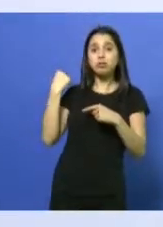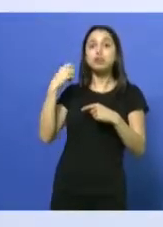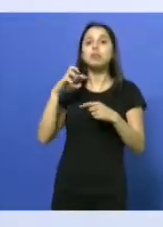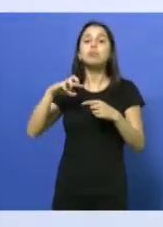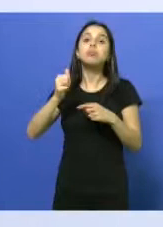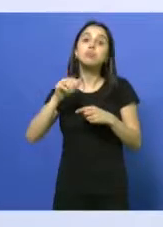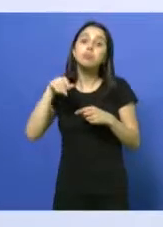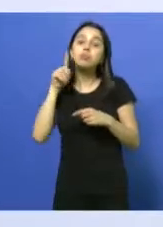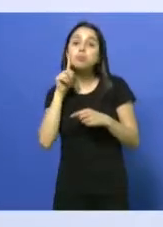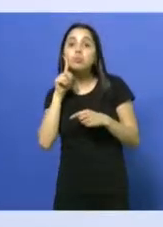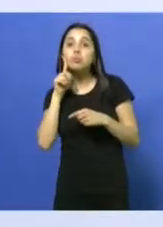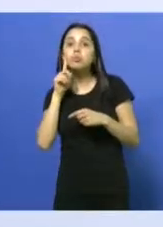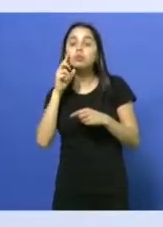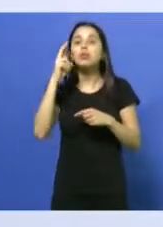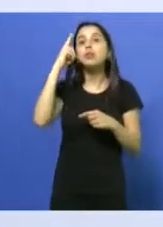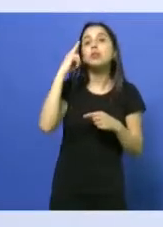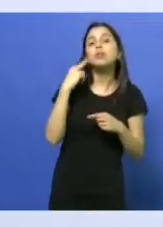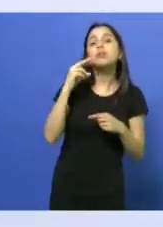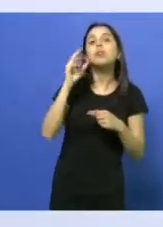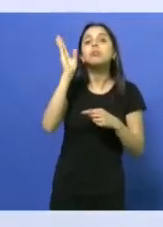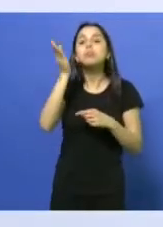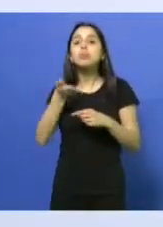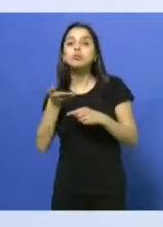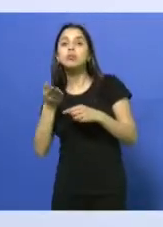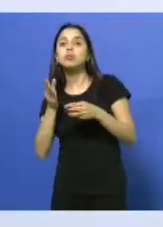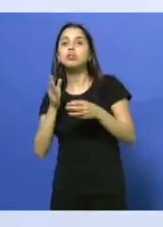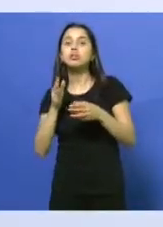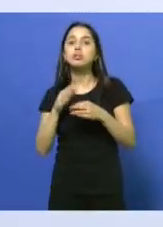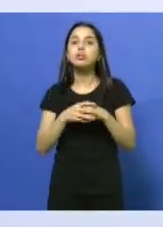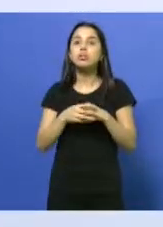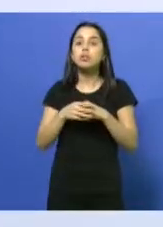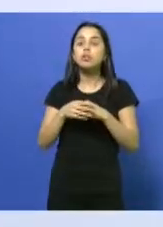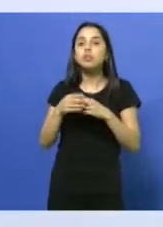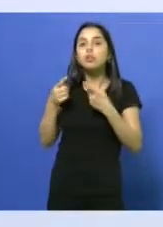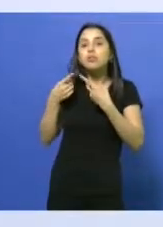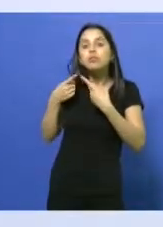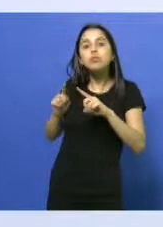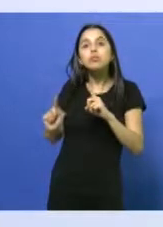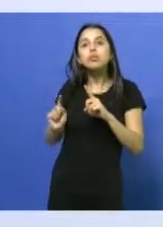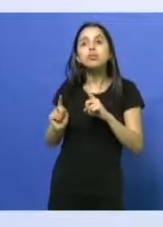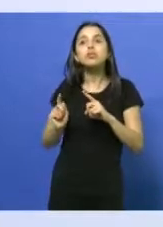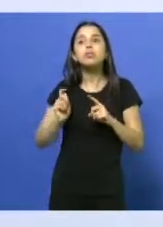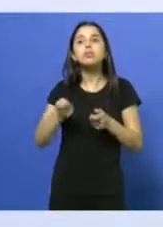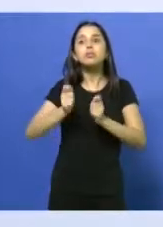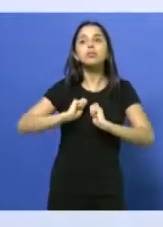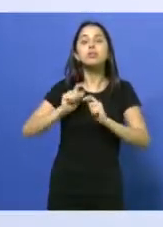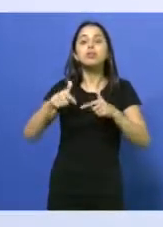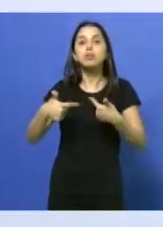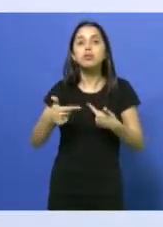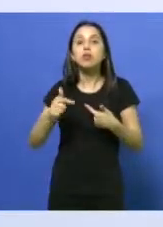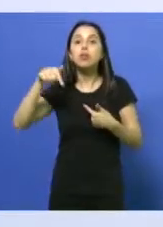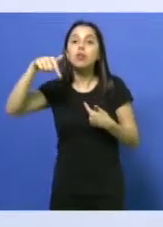un 9% de diferencia entre el precio y la actualización salarial. Este año llevamos